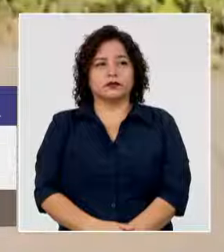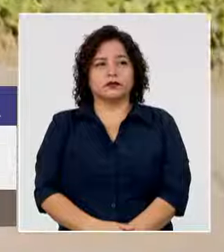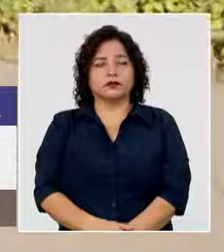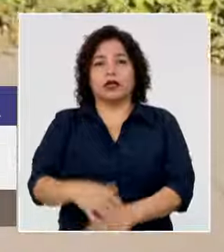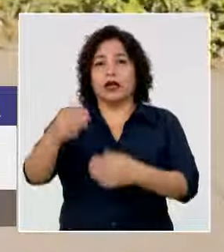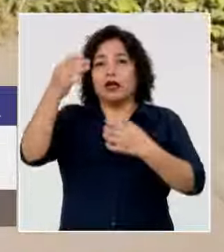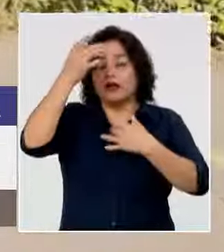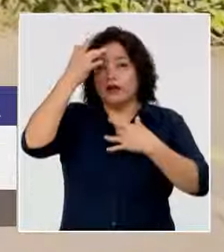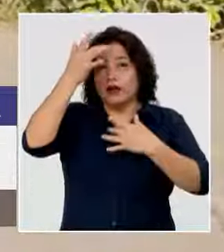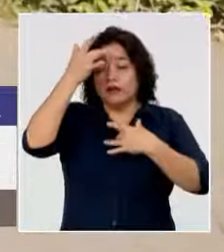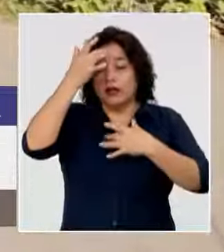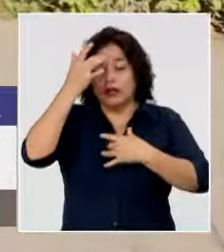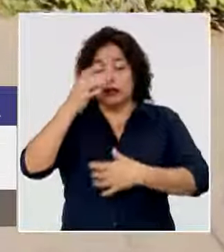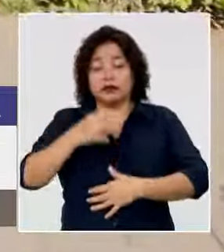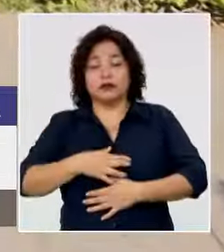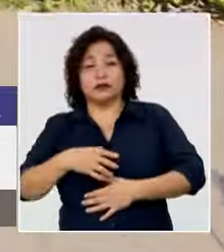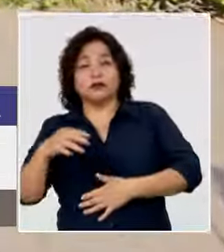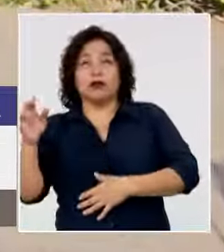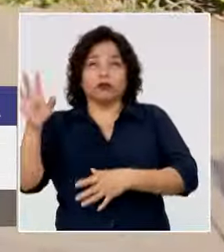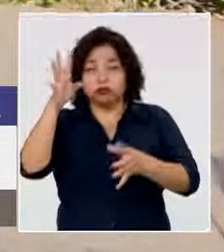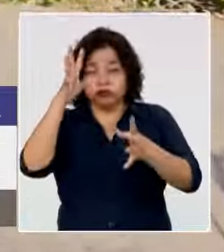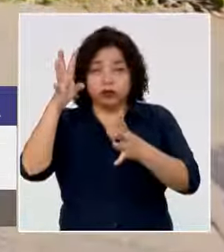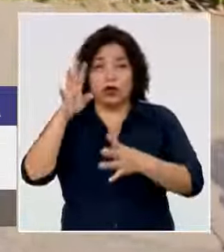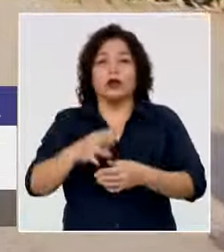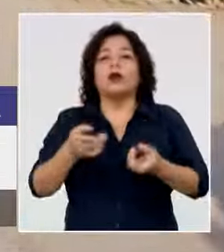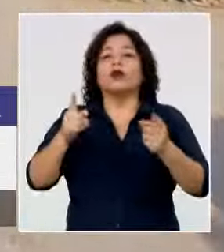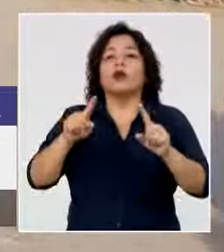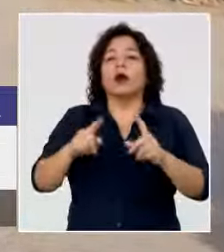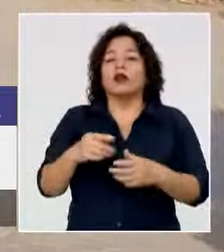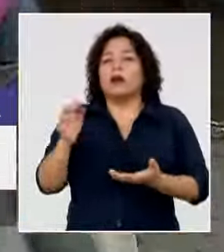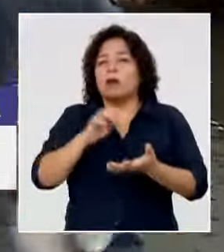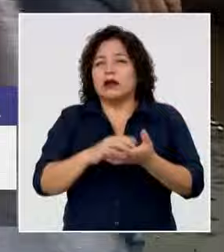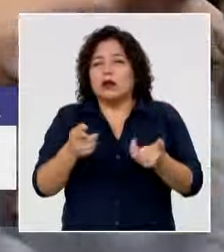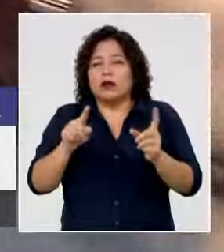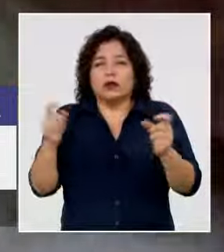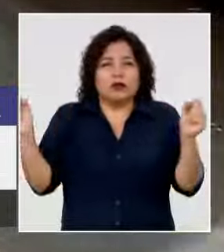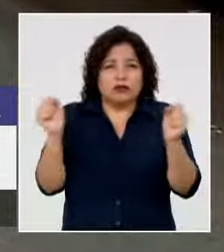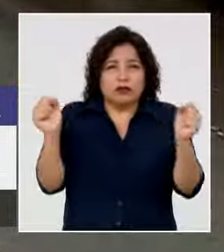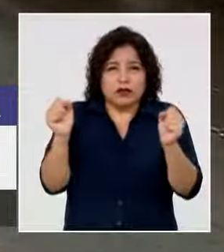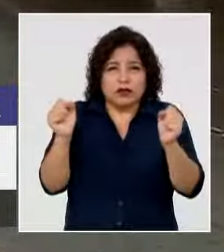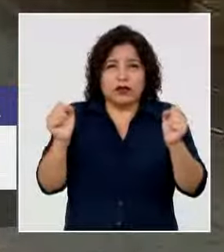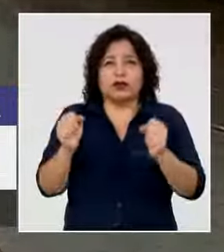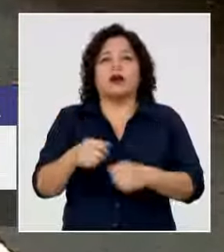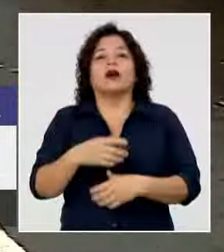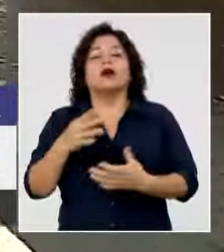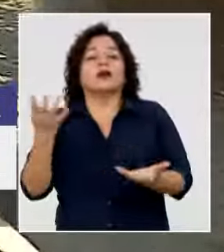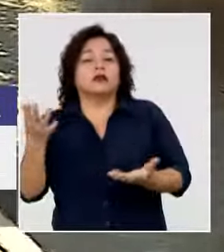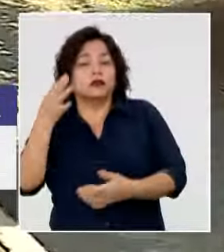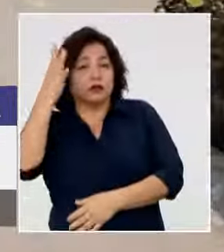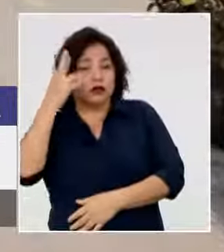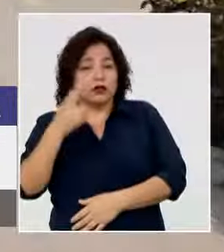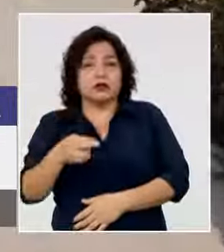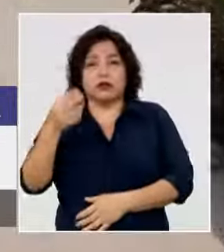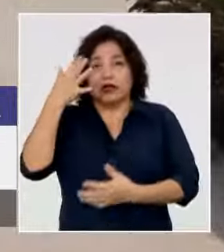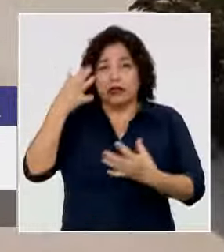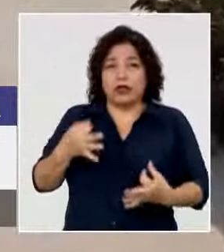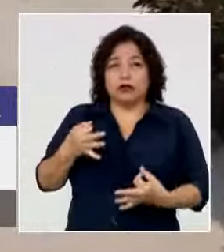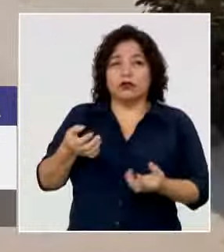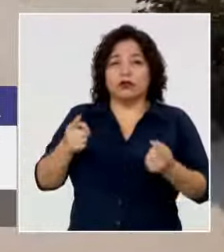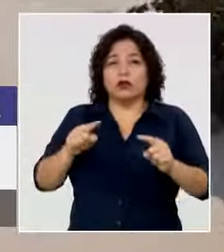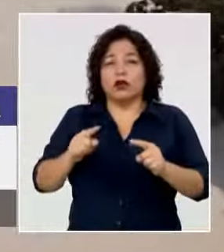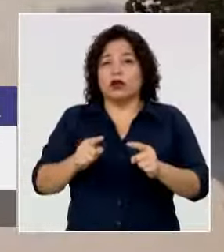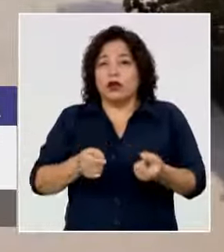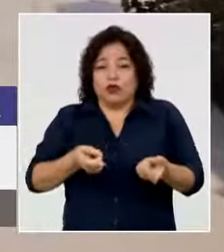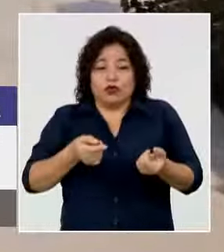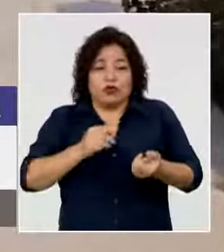Las infecciones virales tienen una mayor incidencia durante los meses más fríos del año y sobre ello existe la creencia de que mojarse mientras está